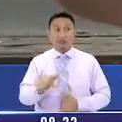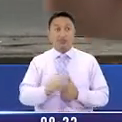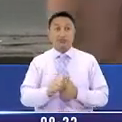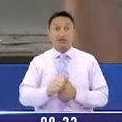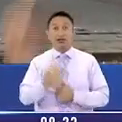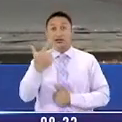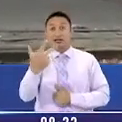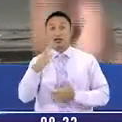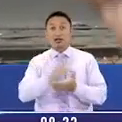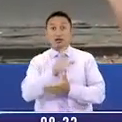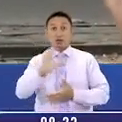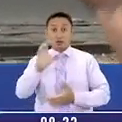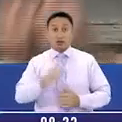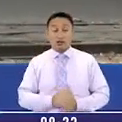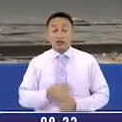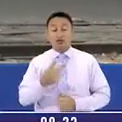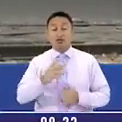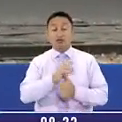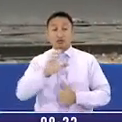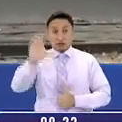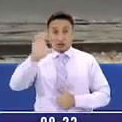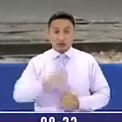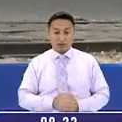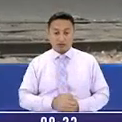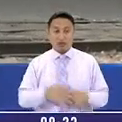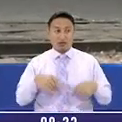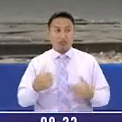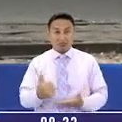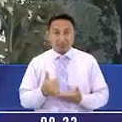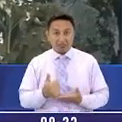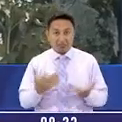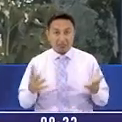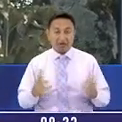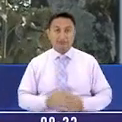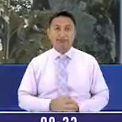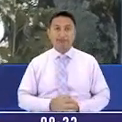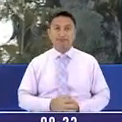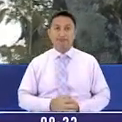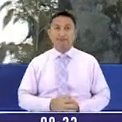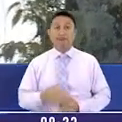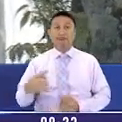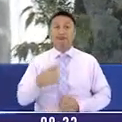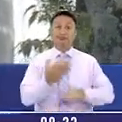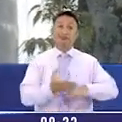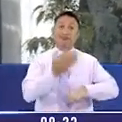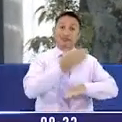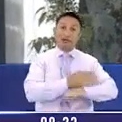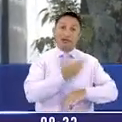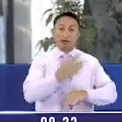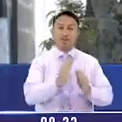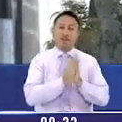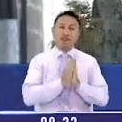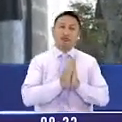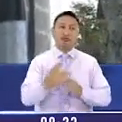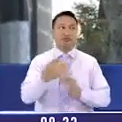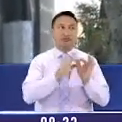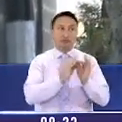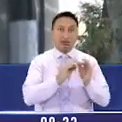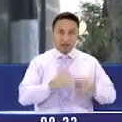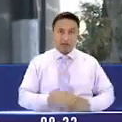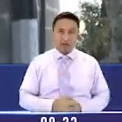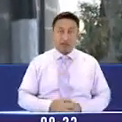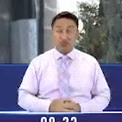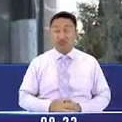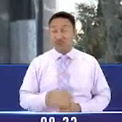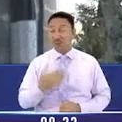3 escuelas cerca, 2 colegios. Y aquí nadie se hace cargo. Aseguran que han solicitado hasta el cansancio la reparación de estos semáforos y no